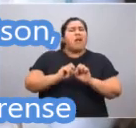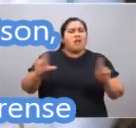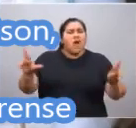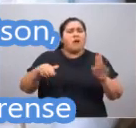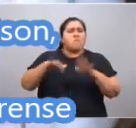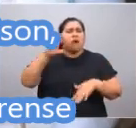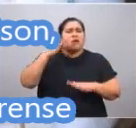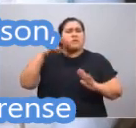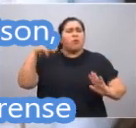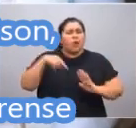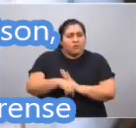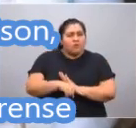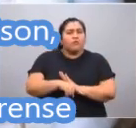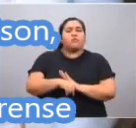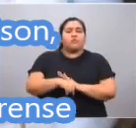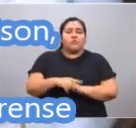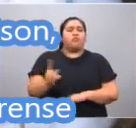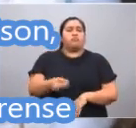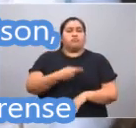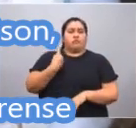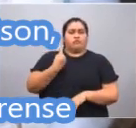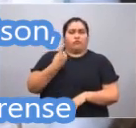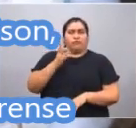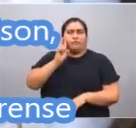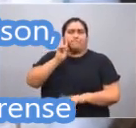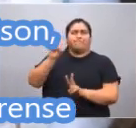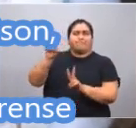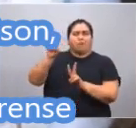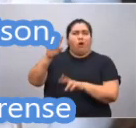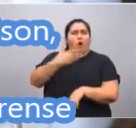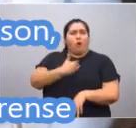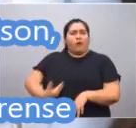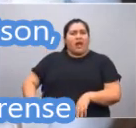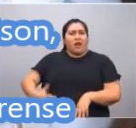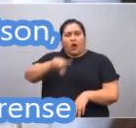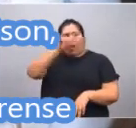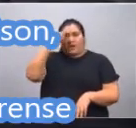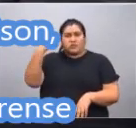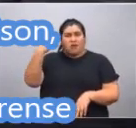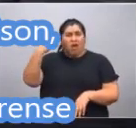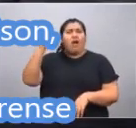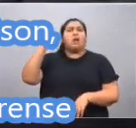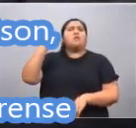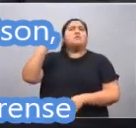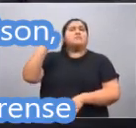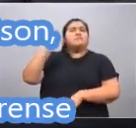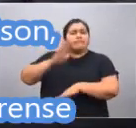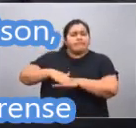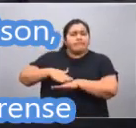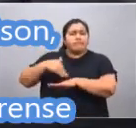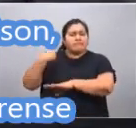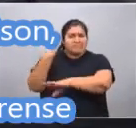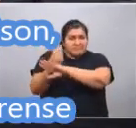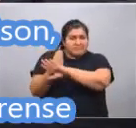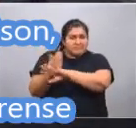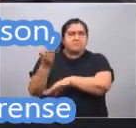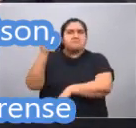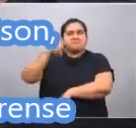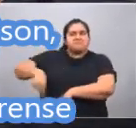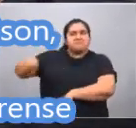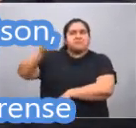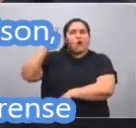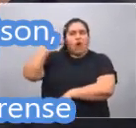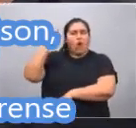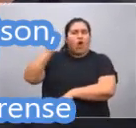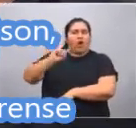profundo. Estamos ante un gobierno nacional comandado por quienes no creen